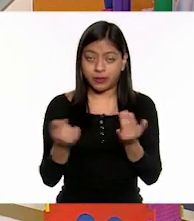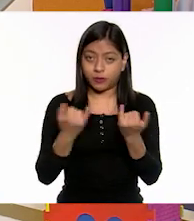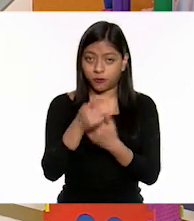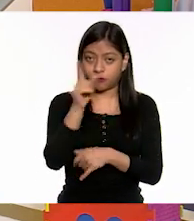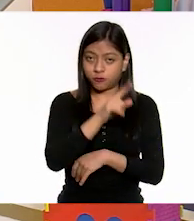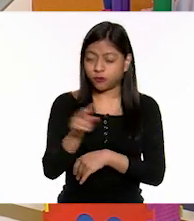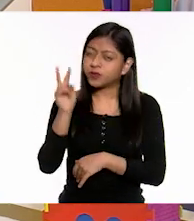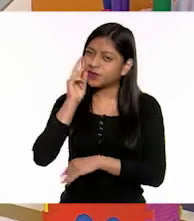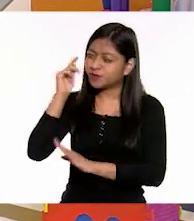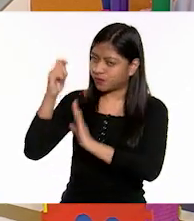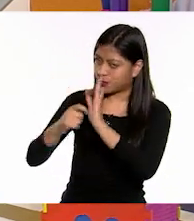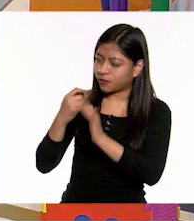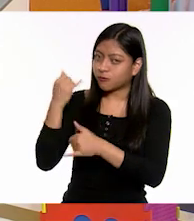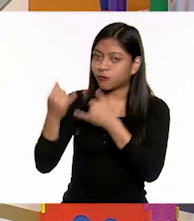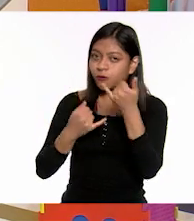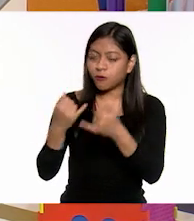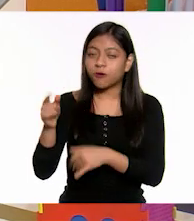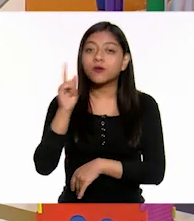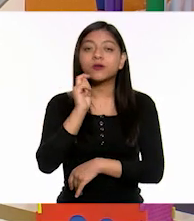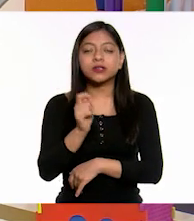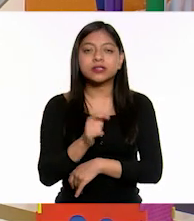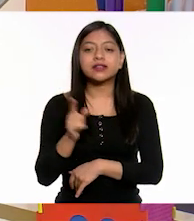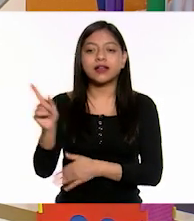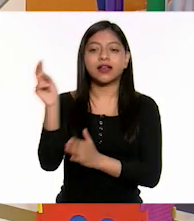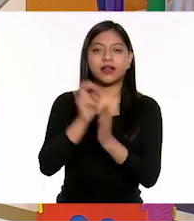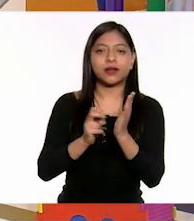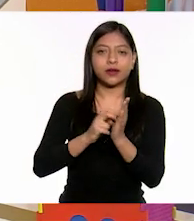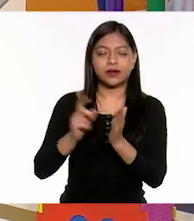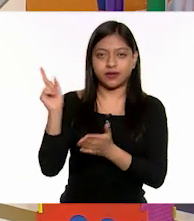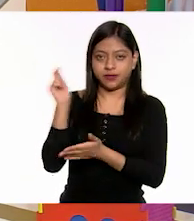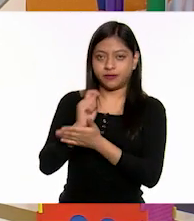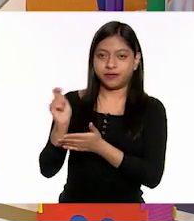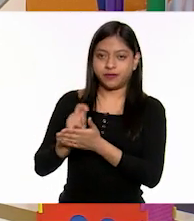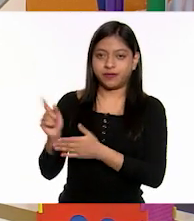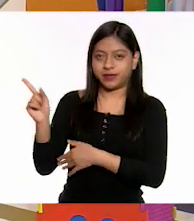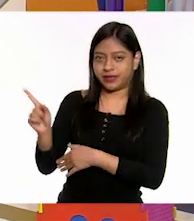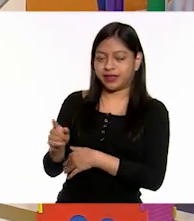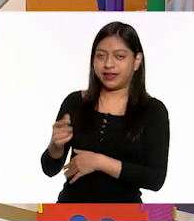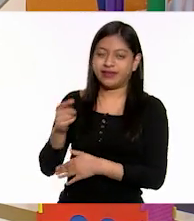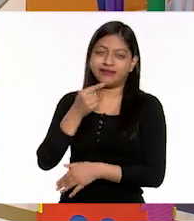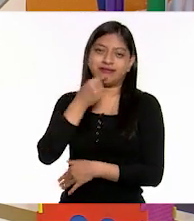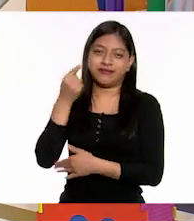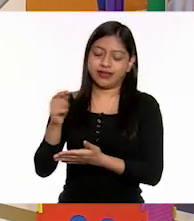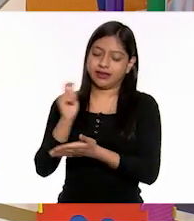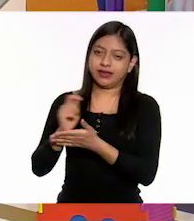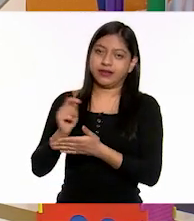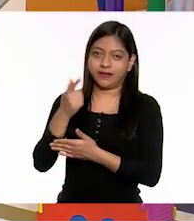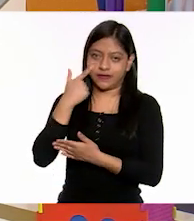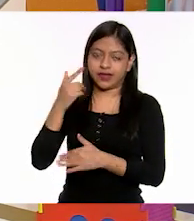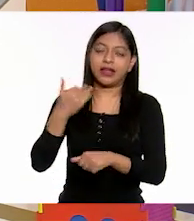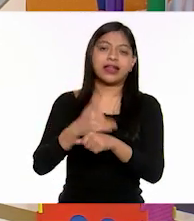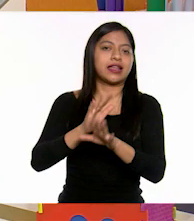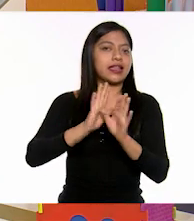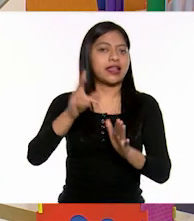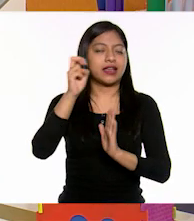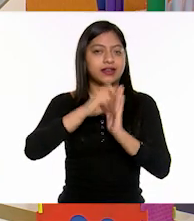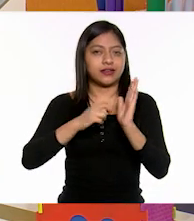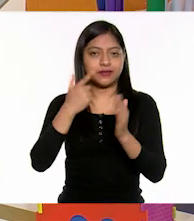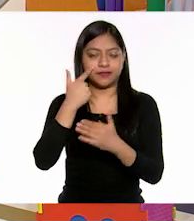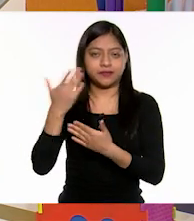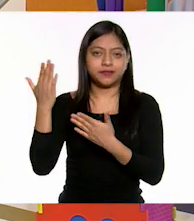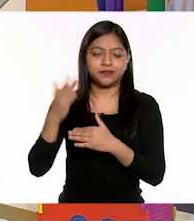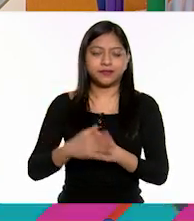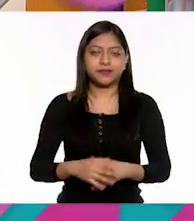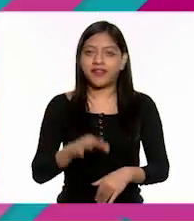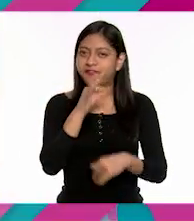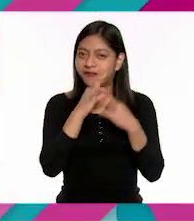observar rápidamente hizo las correcciones nuestro nuestro compañero de segundo grado vamos a ver muéstrame tu texto